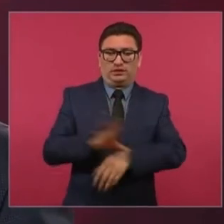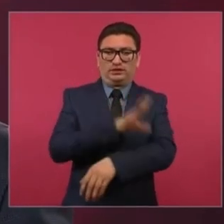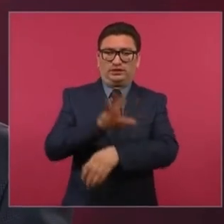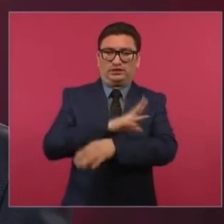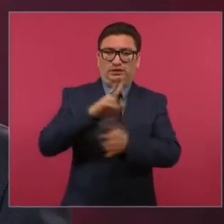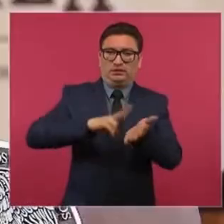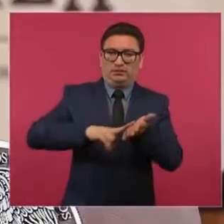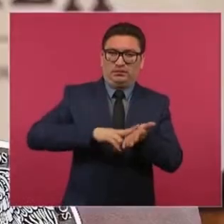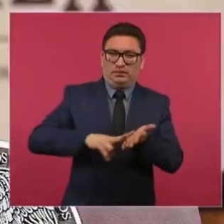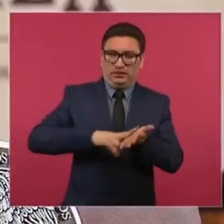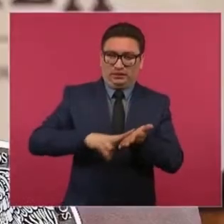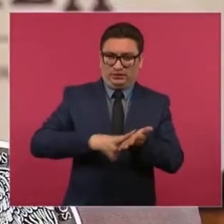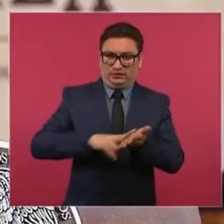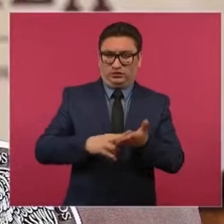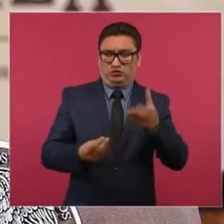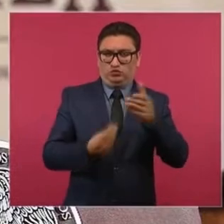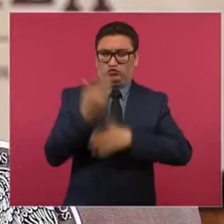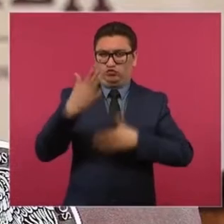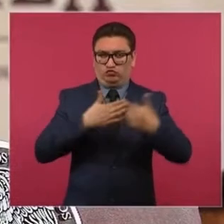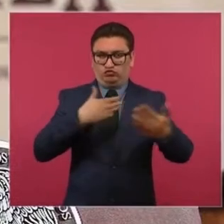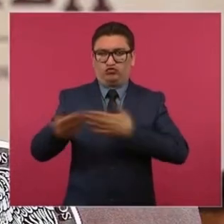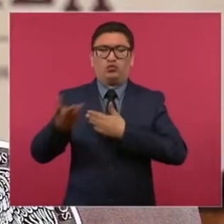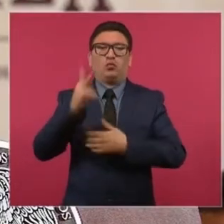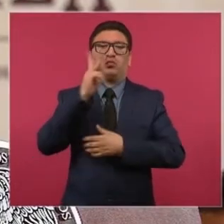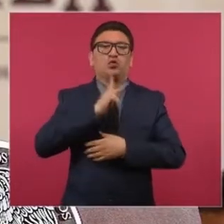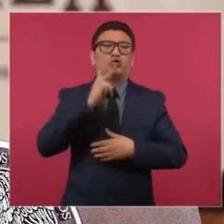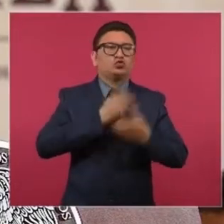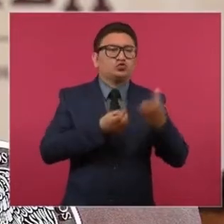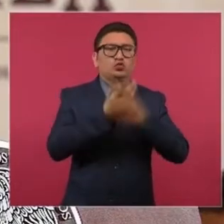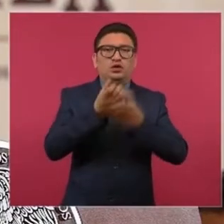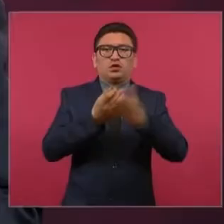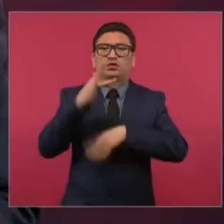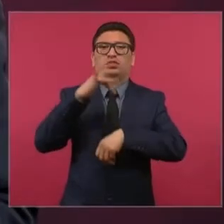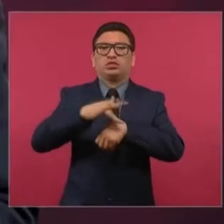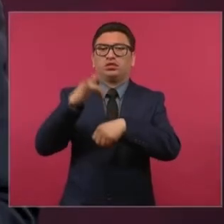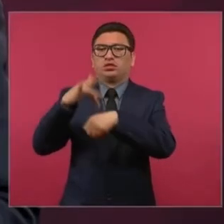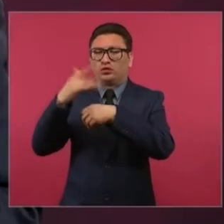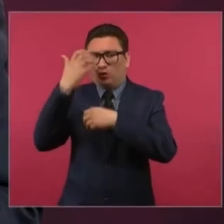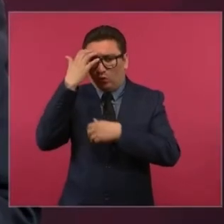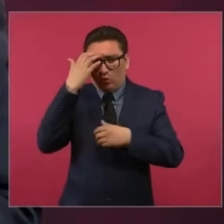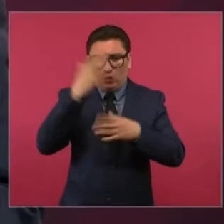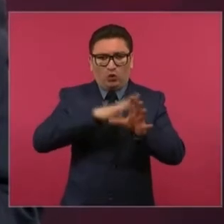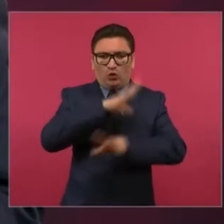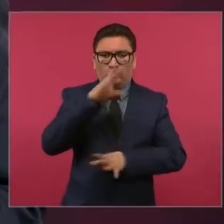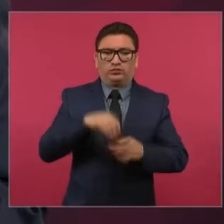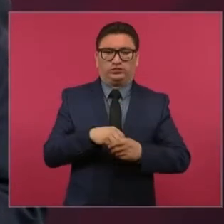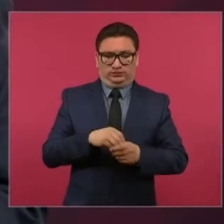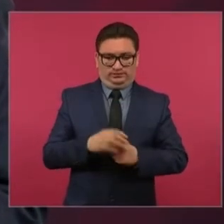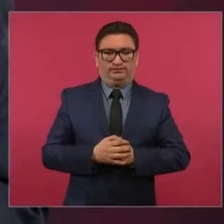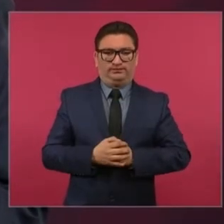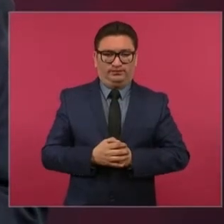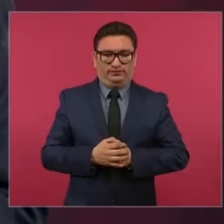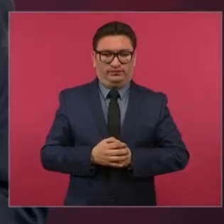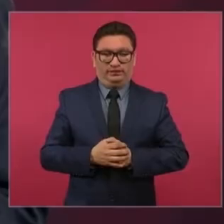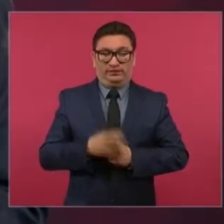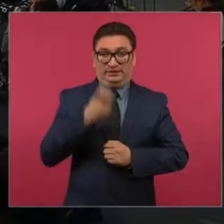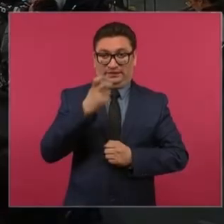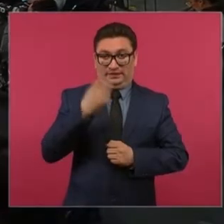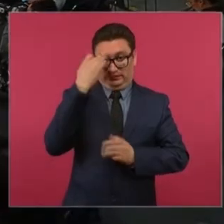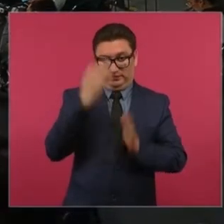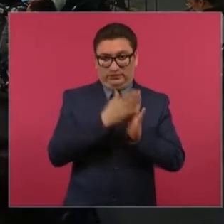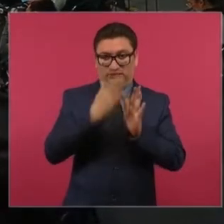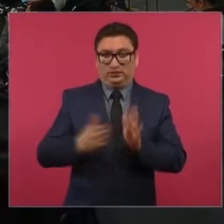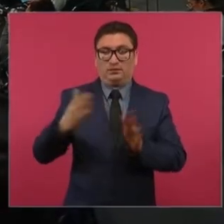esta manera estamos experimentando todo lo que sea necesario, pero sobre todo ya existe al final de este periodo la